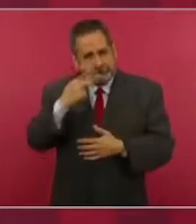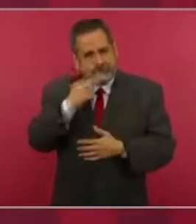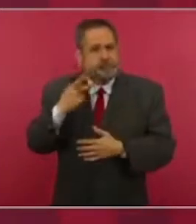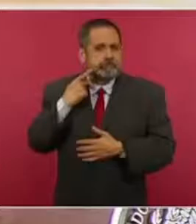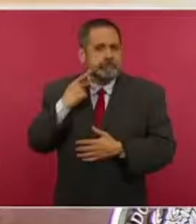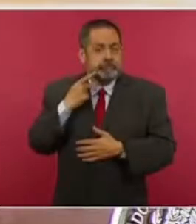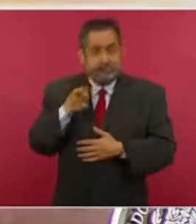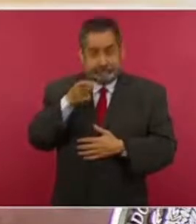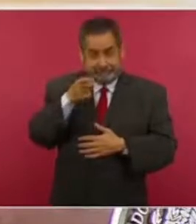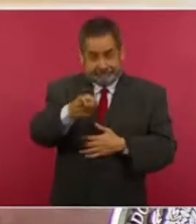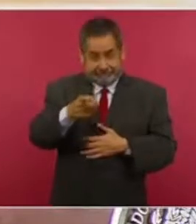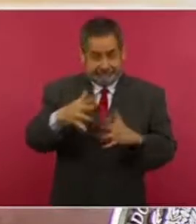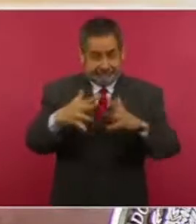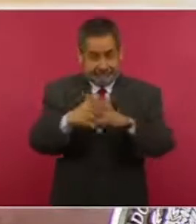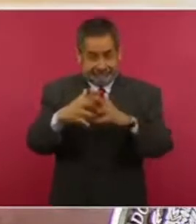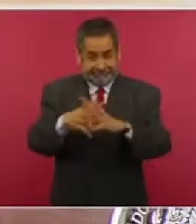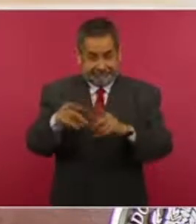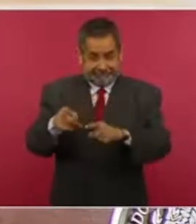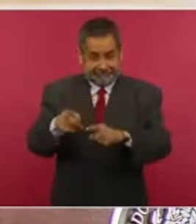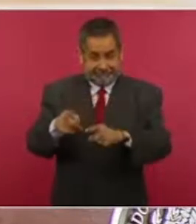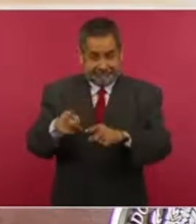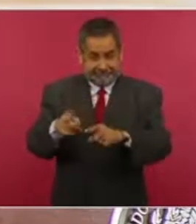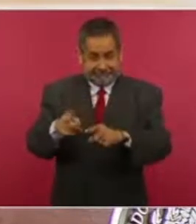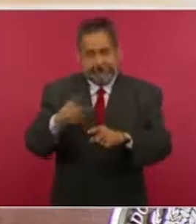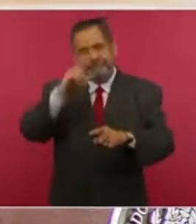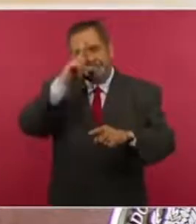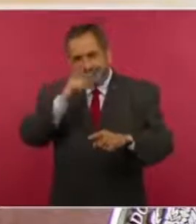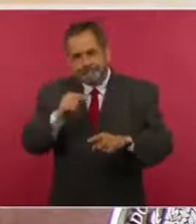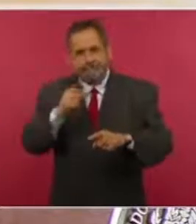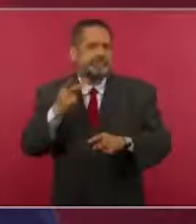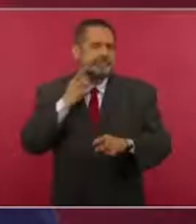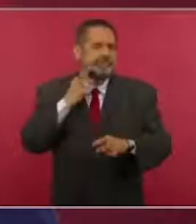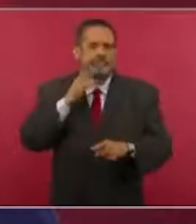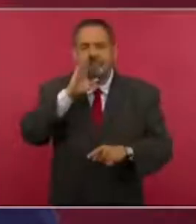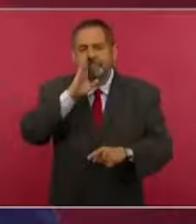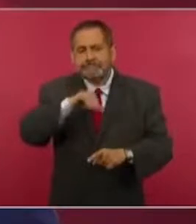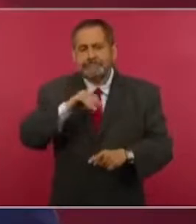Y en esa guerra falló la política.